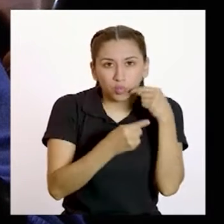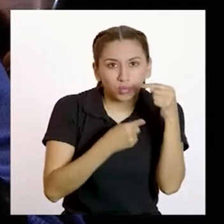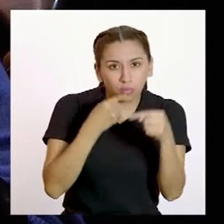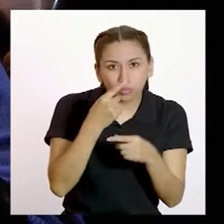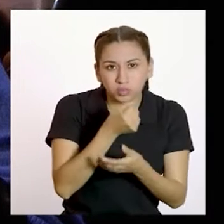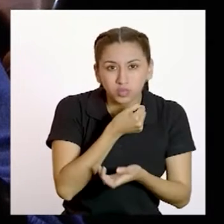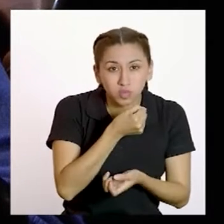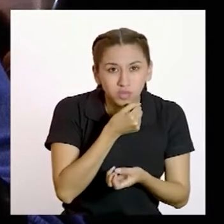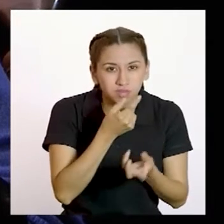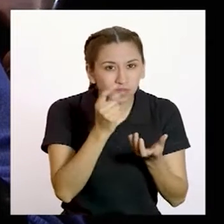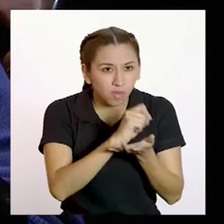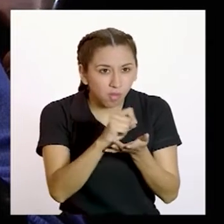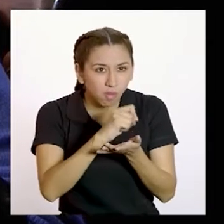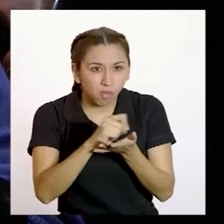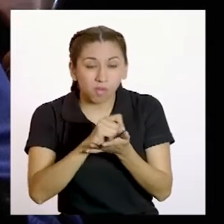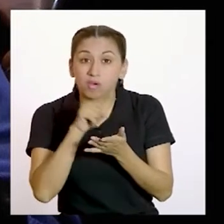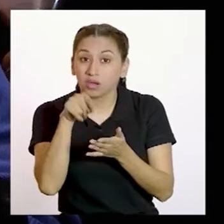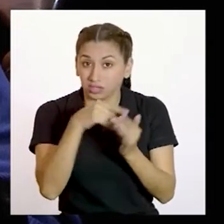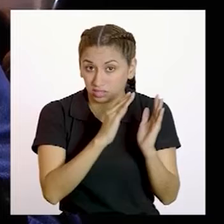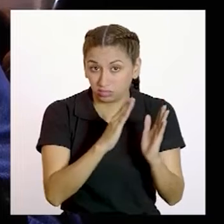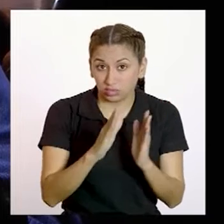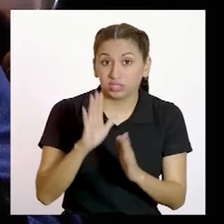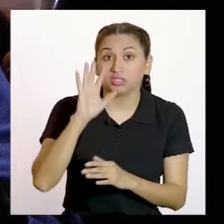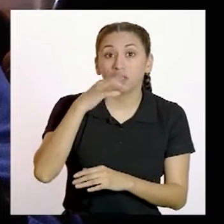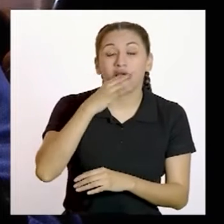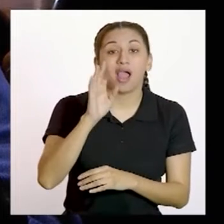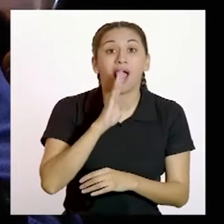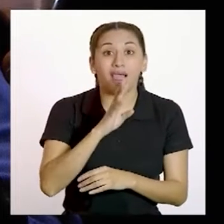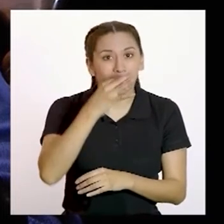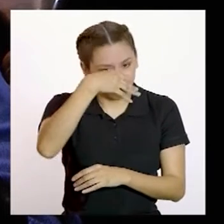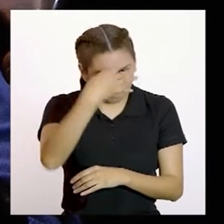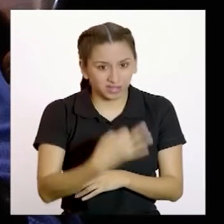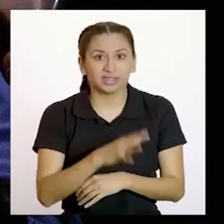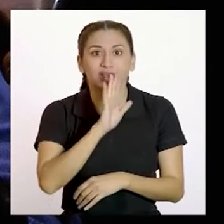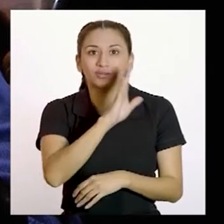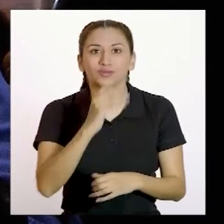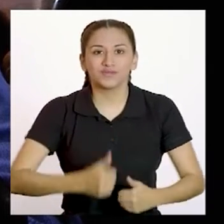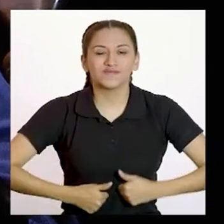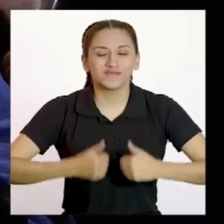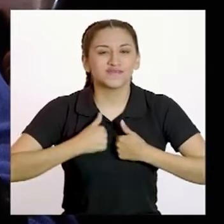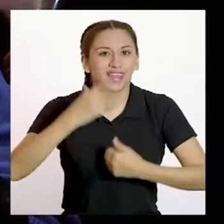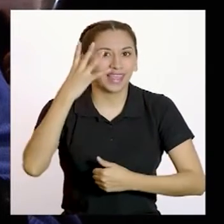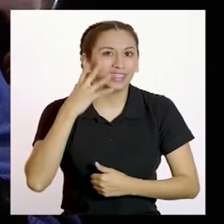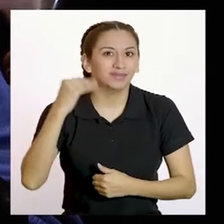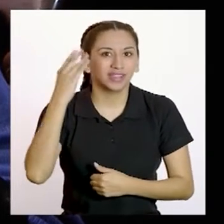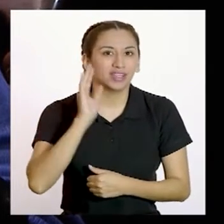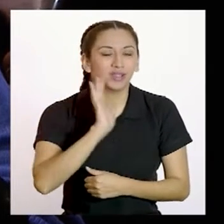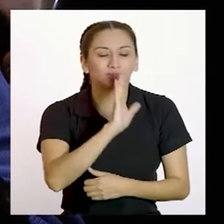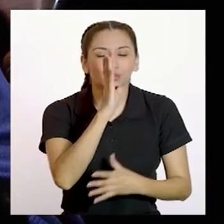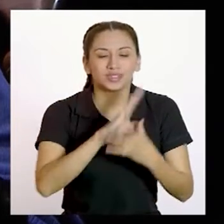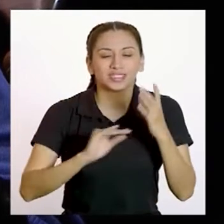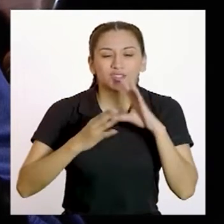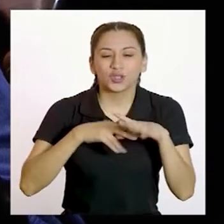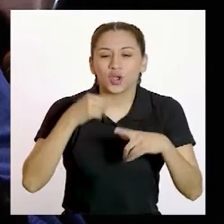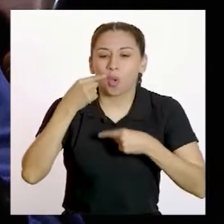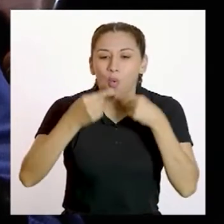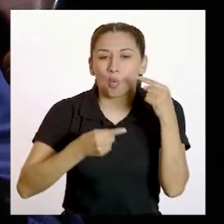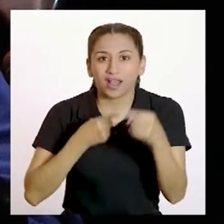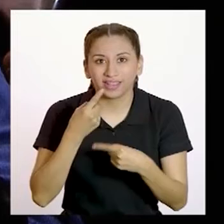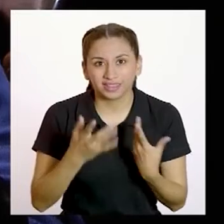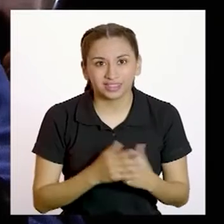los diarios. Por lo general, son sucesos que sus autores han vivido. Es el relato de lo vivido.